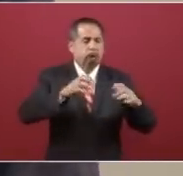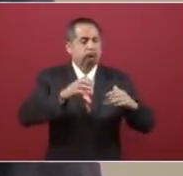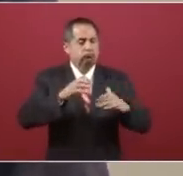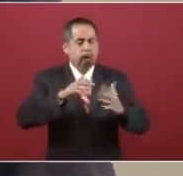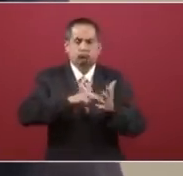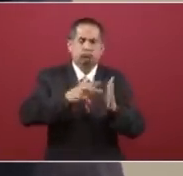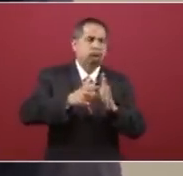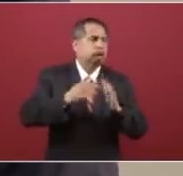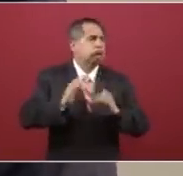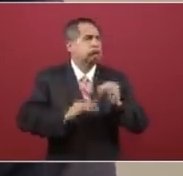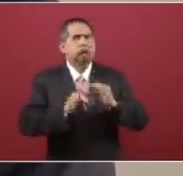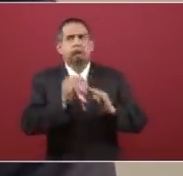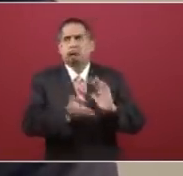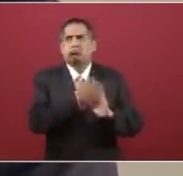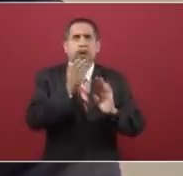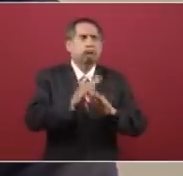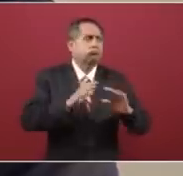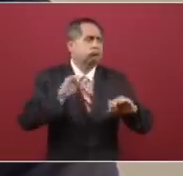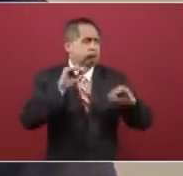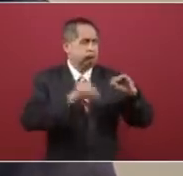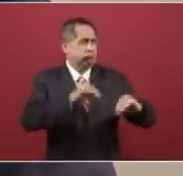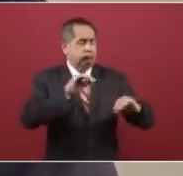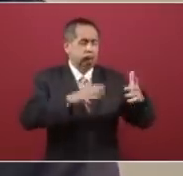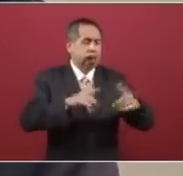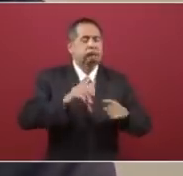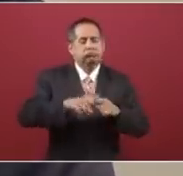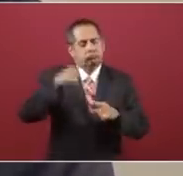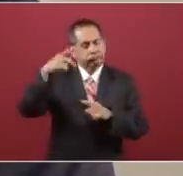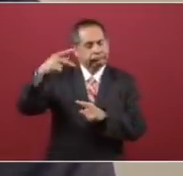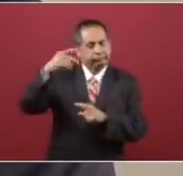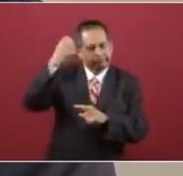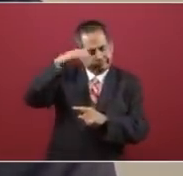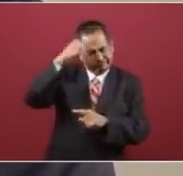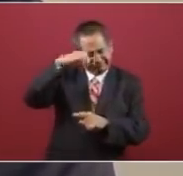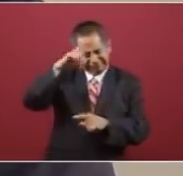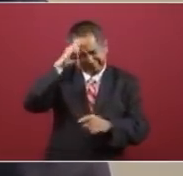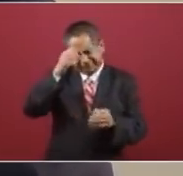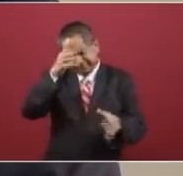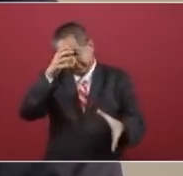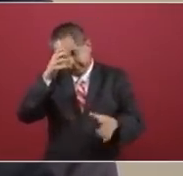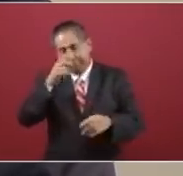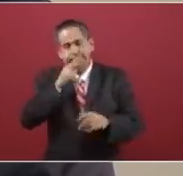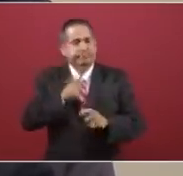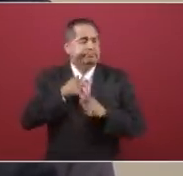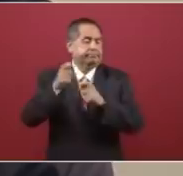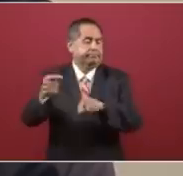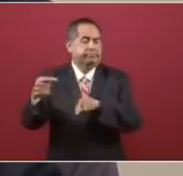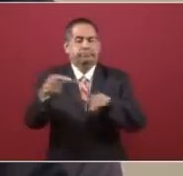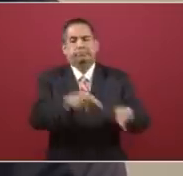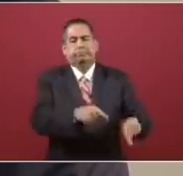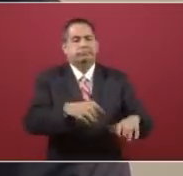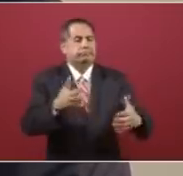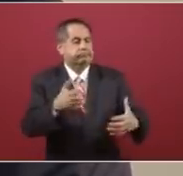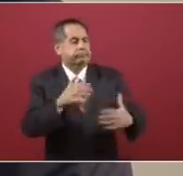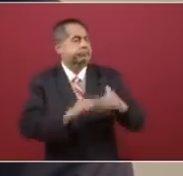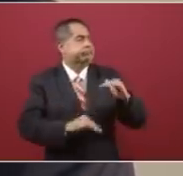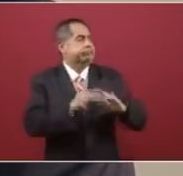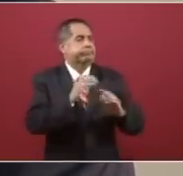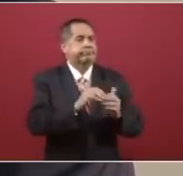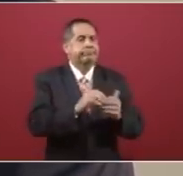obra a estas empresas por la experiencia que se trata de hacer esta